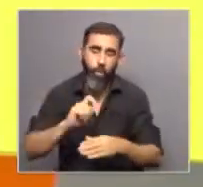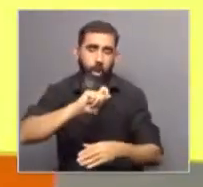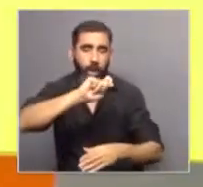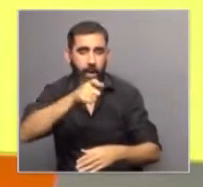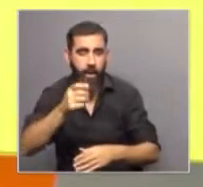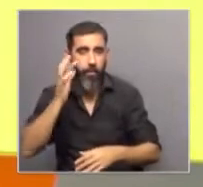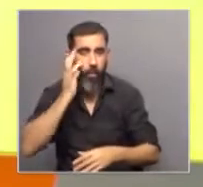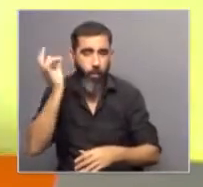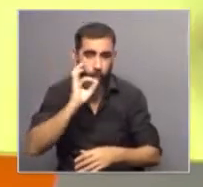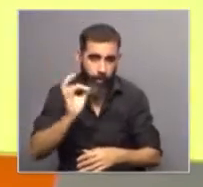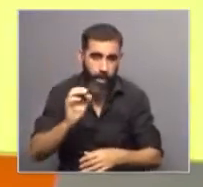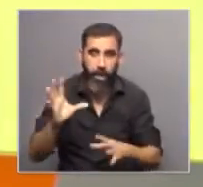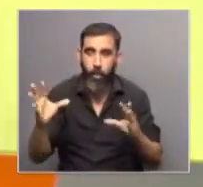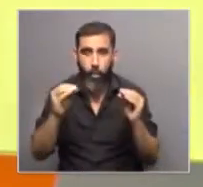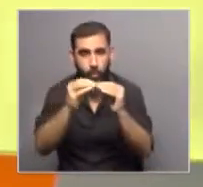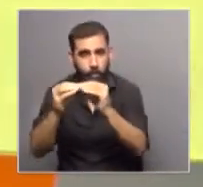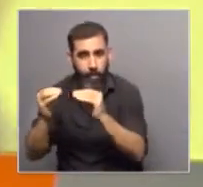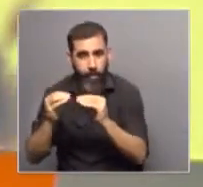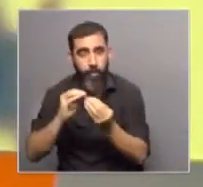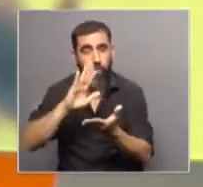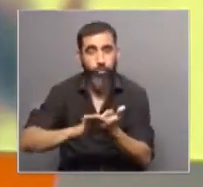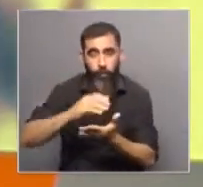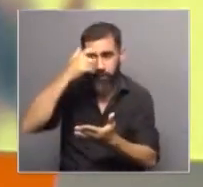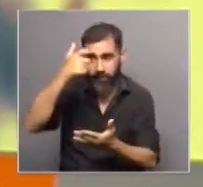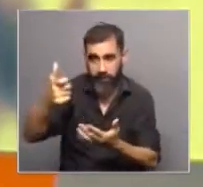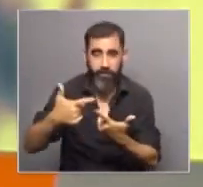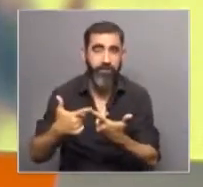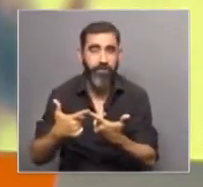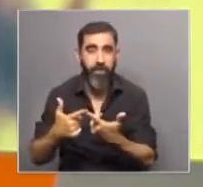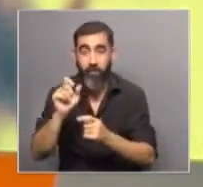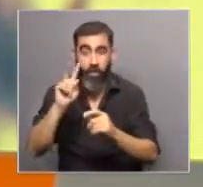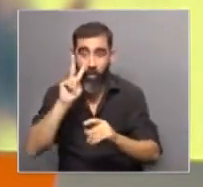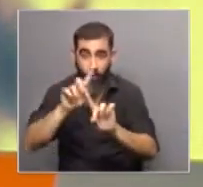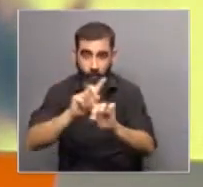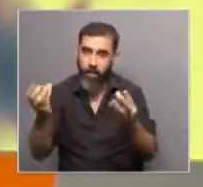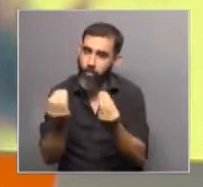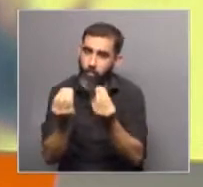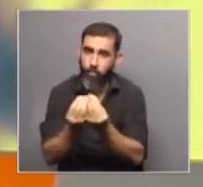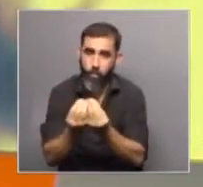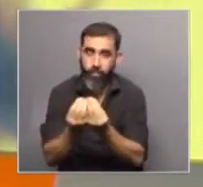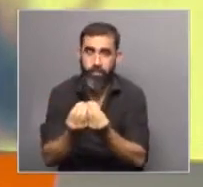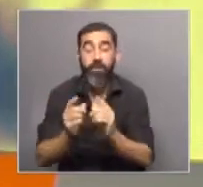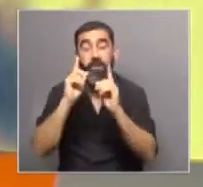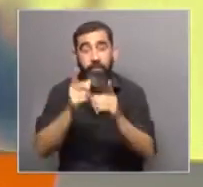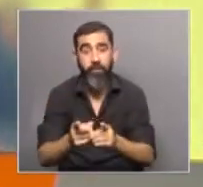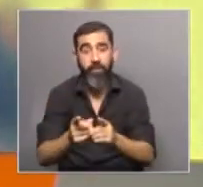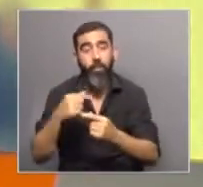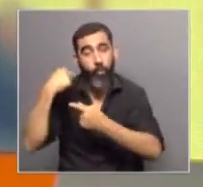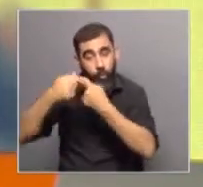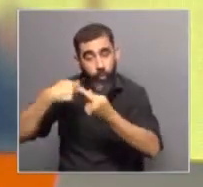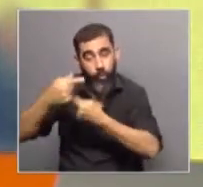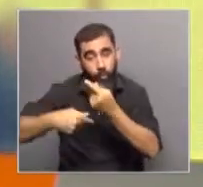por la oportunidad, a todos los compañeros que hacen sobre ciencia, los que no se ven, que son un montón. Y bueno, vamos a